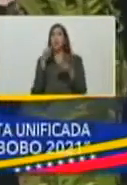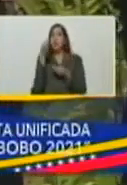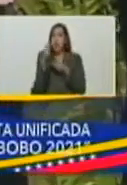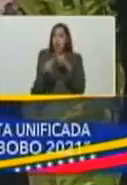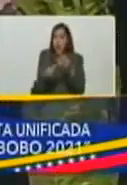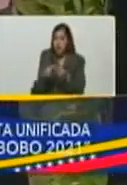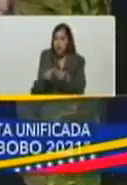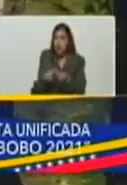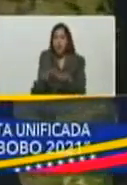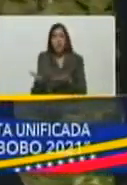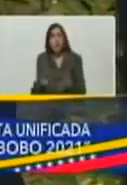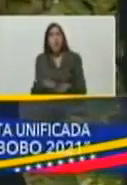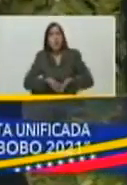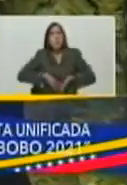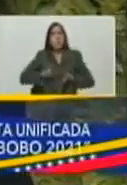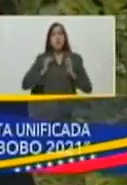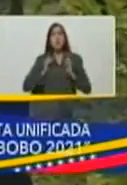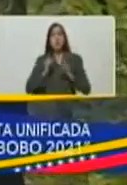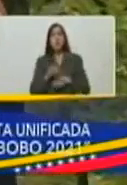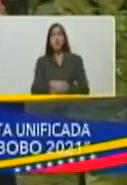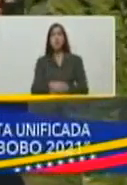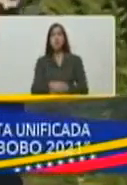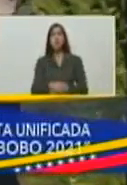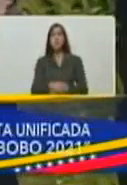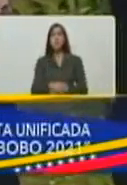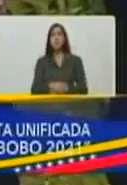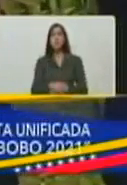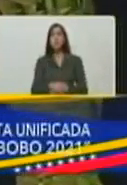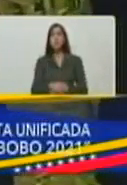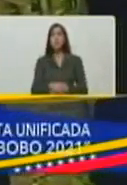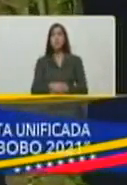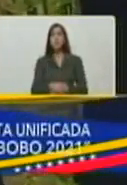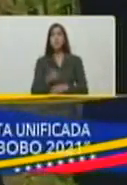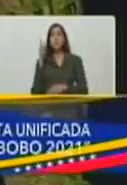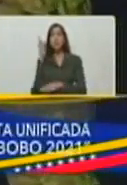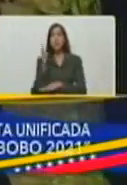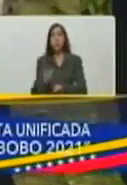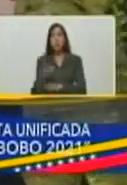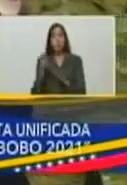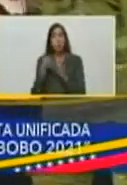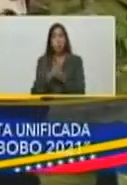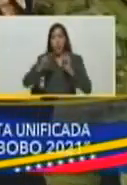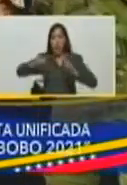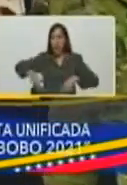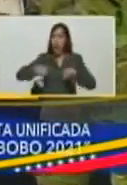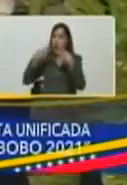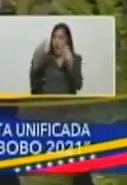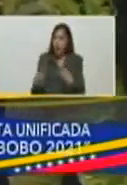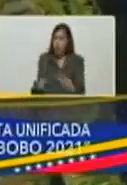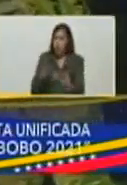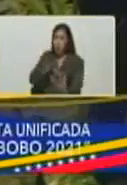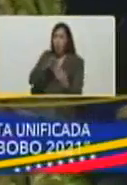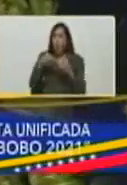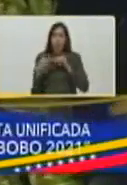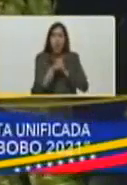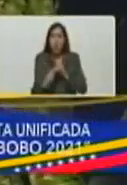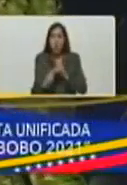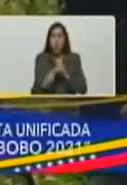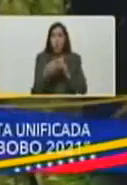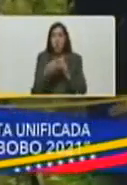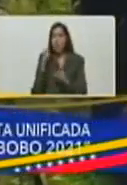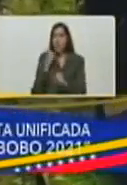esquema sorpresivo que nos va a permitir, tal cual usted lo dio en su lineamiento, la renovación y la adecuación de las